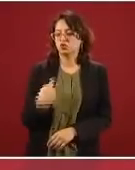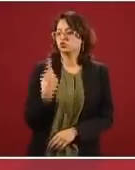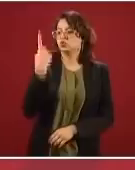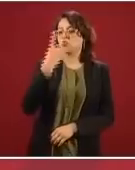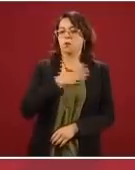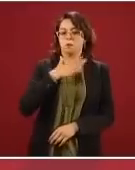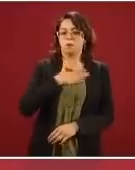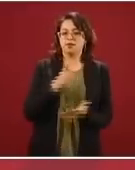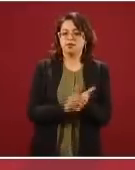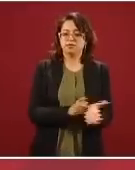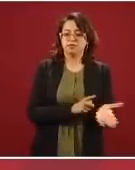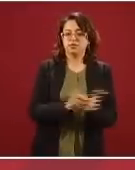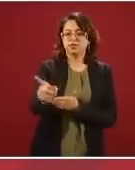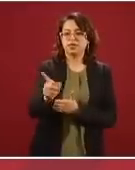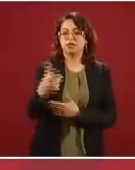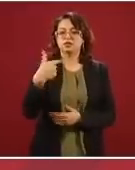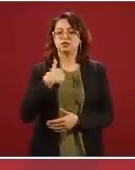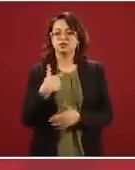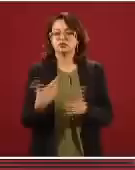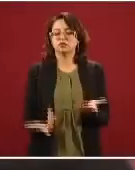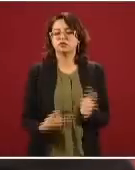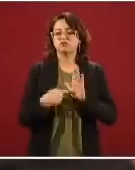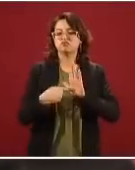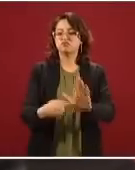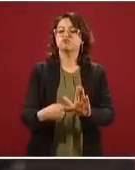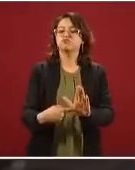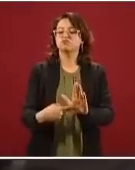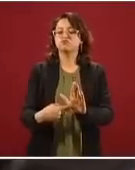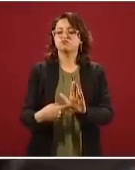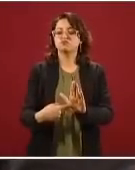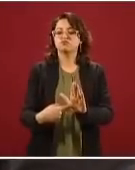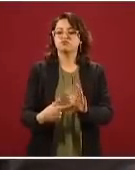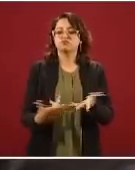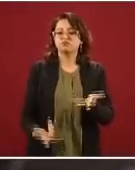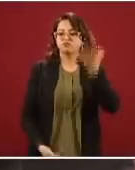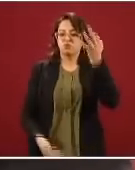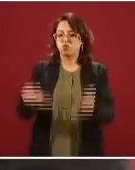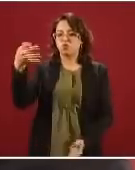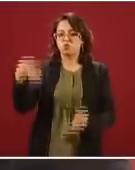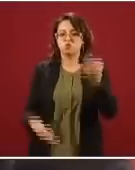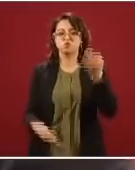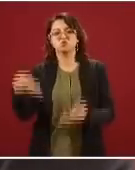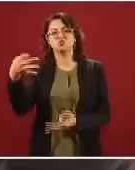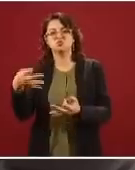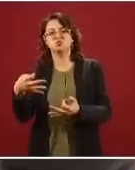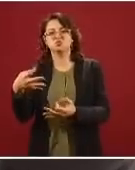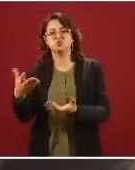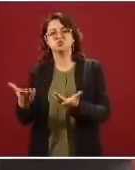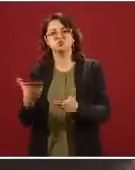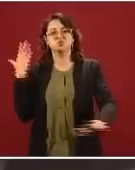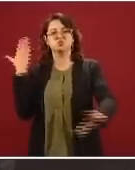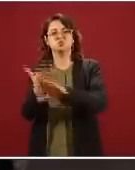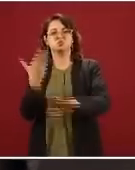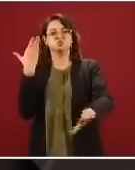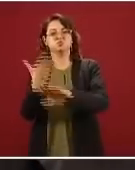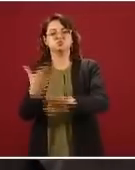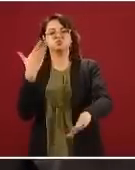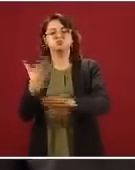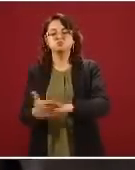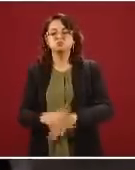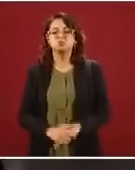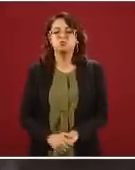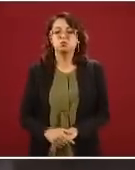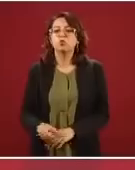derecho a ponerte en el banquillo de los acusados y tú